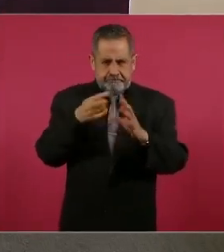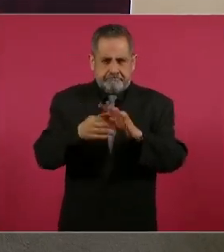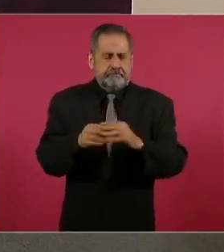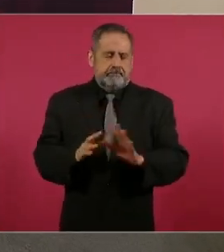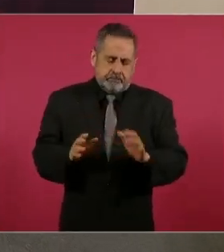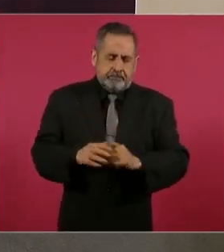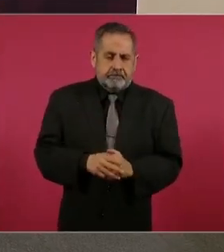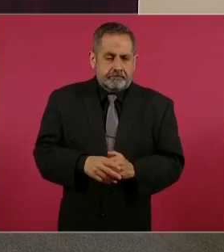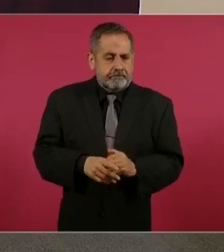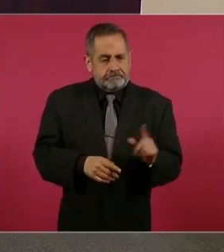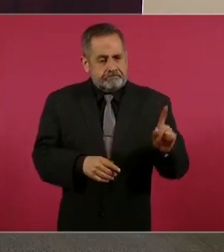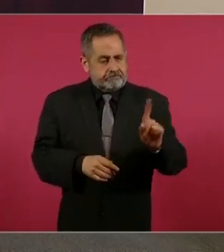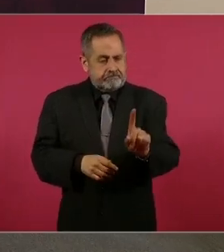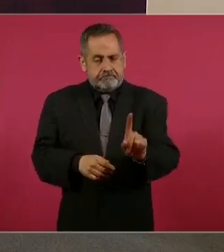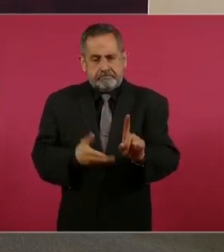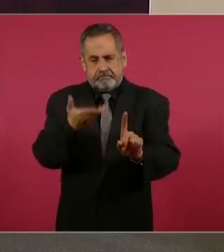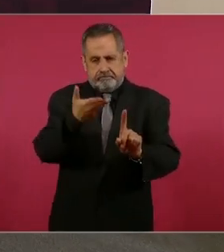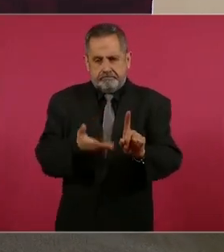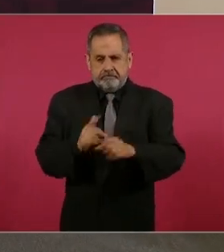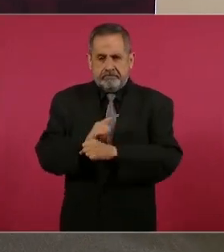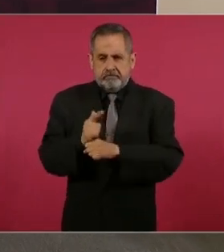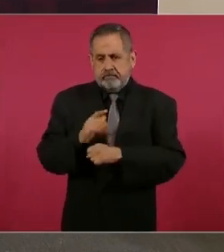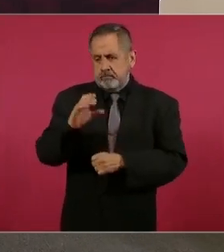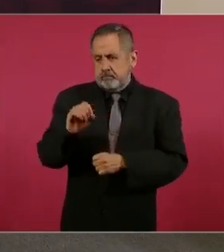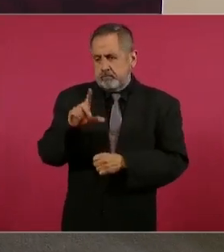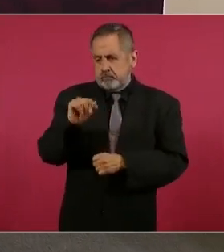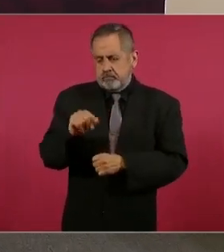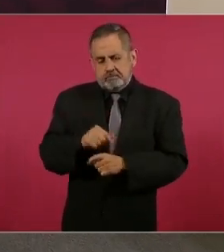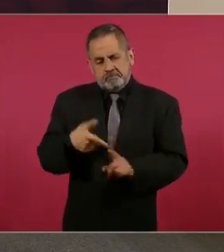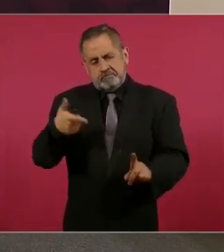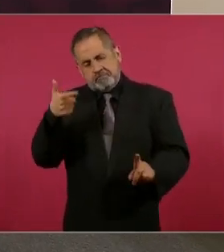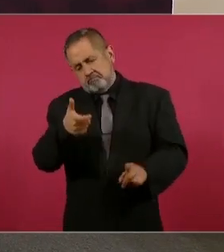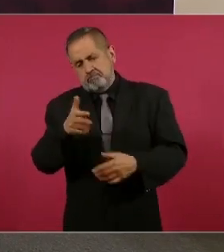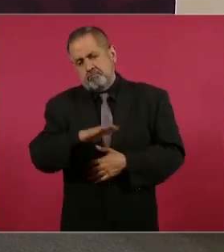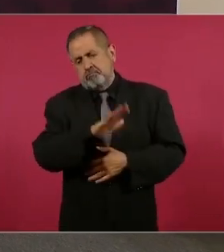Asesinan al Liceo Colosio, algo muy triste,